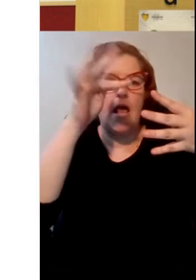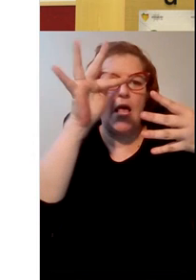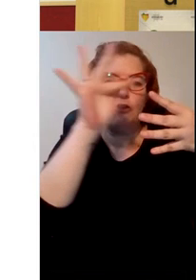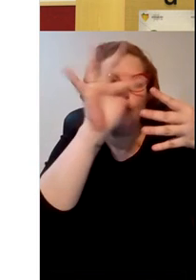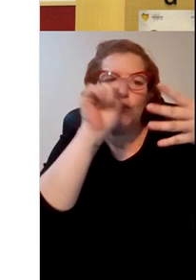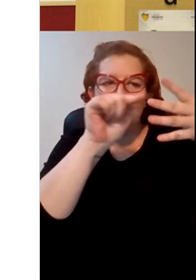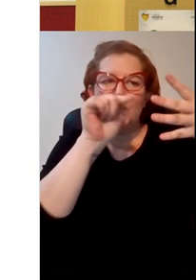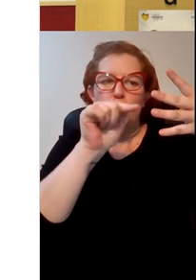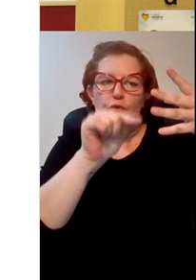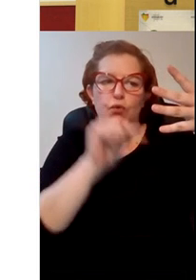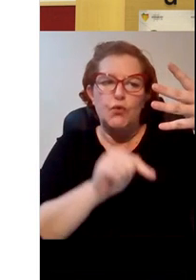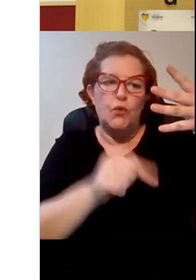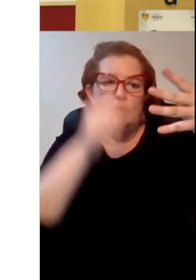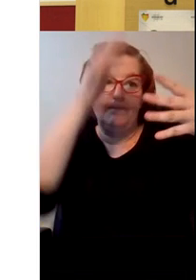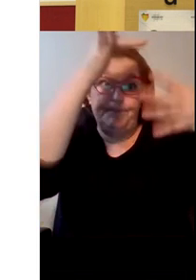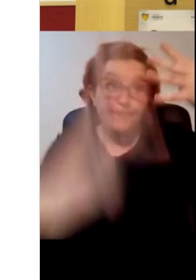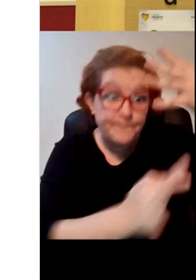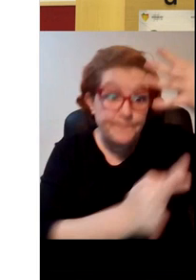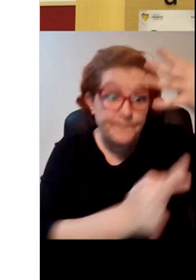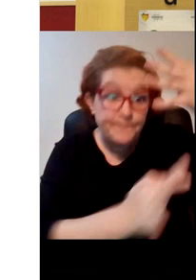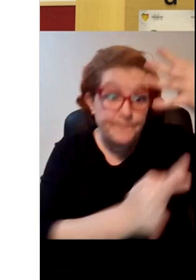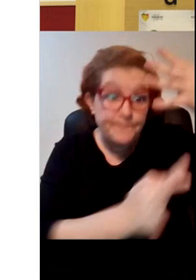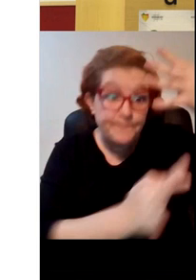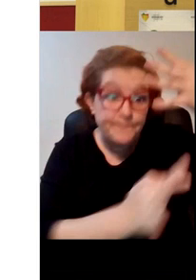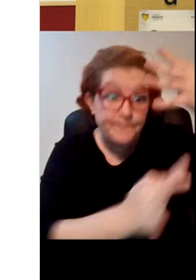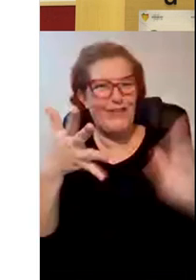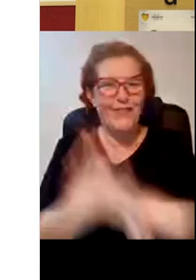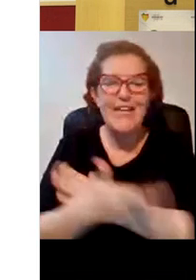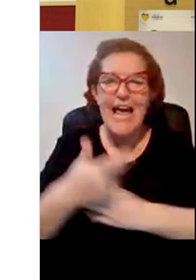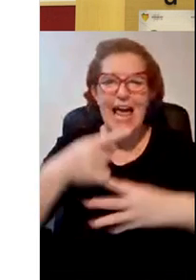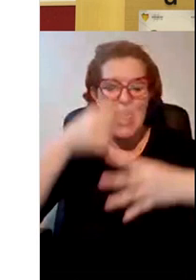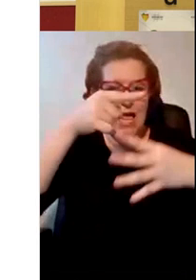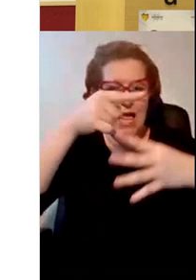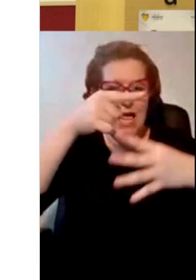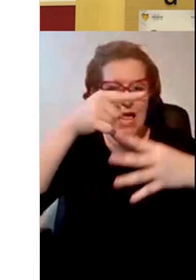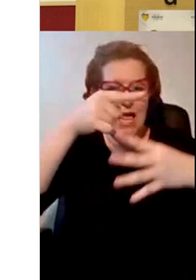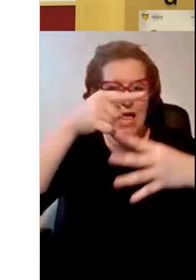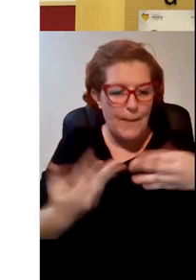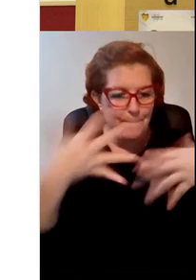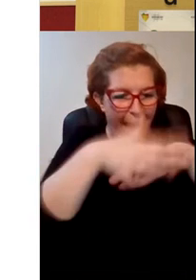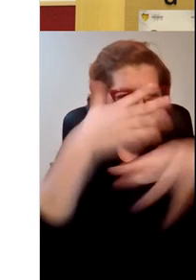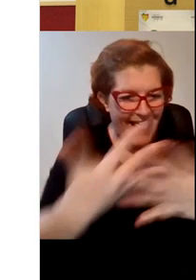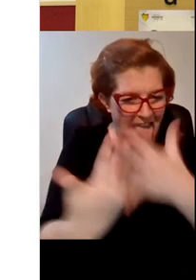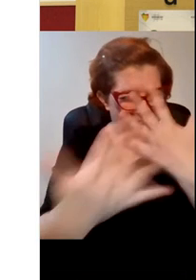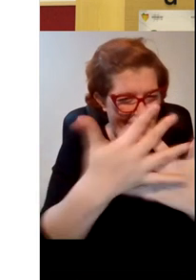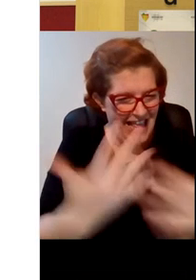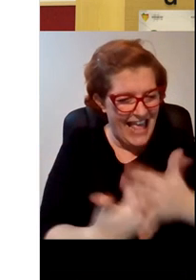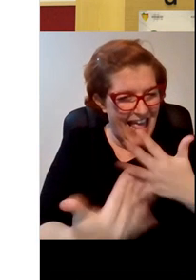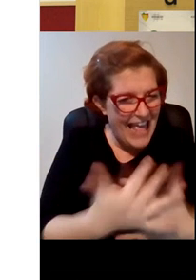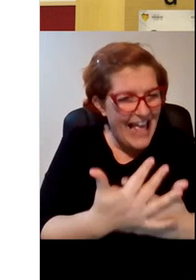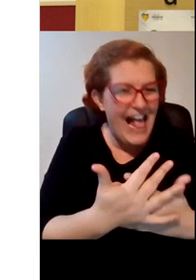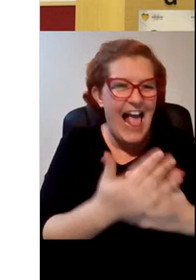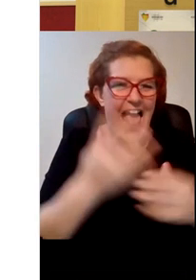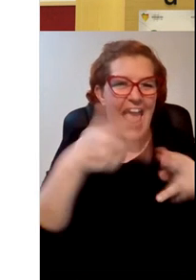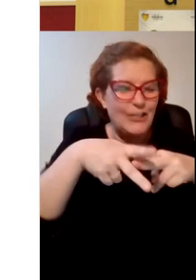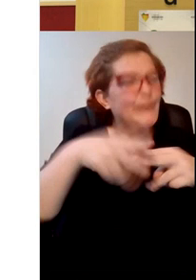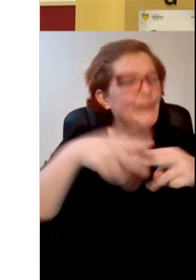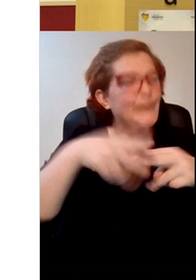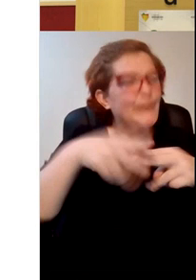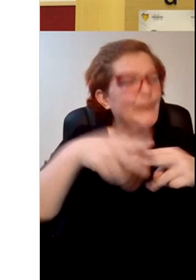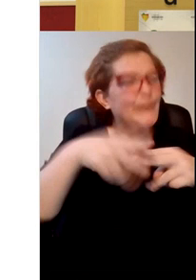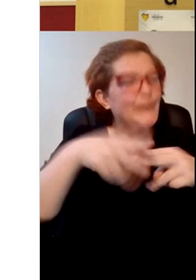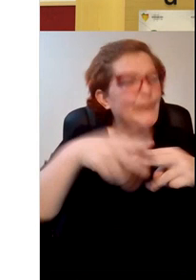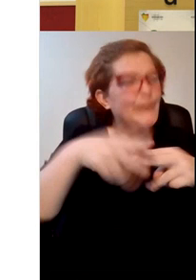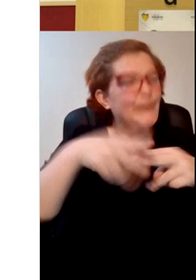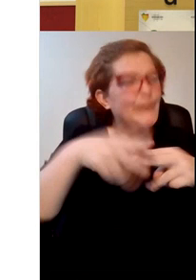todos el diseño integrado dentro de la asignatura tuvo una mejor valoración que la suma individual de las valoraciones